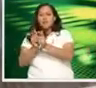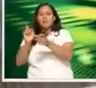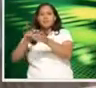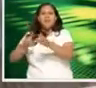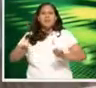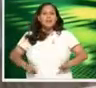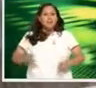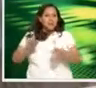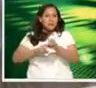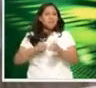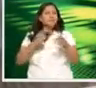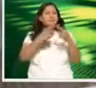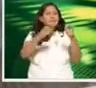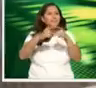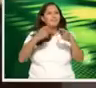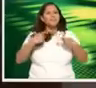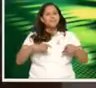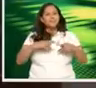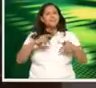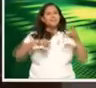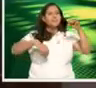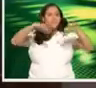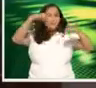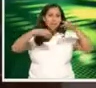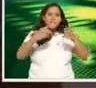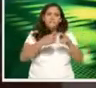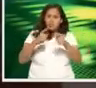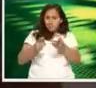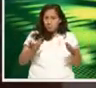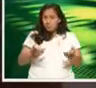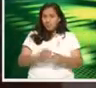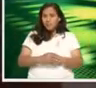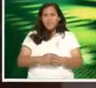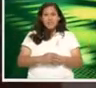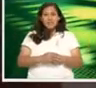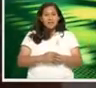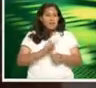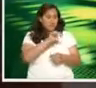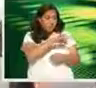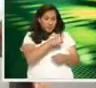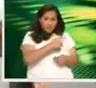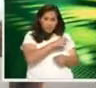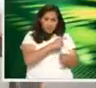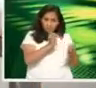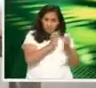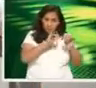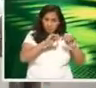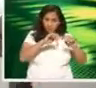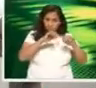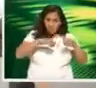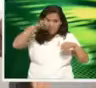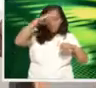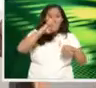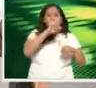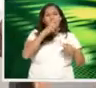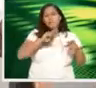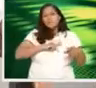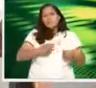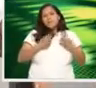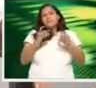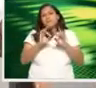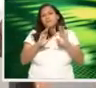estilos, con diferentes personas de edades pues, diferentes, ¿no? No tiene que ser exactamente la misma, la tuya, ¿no? Pero tu circunstancia cambió y es una